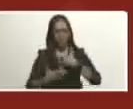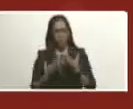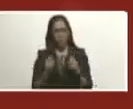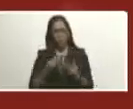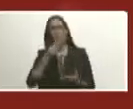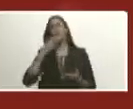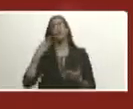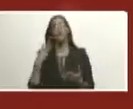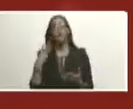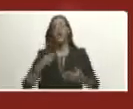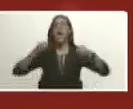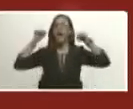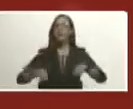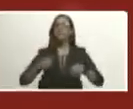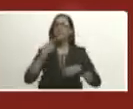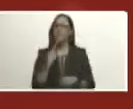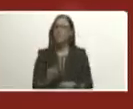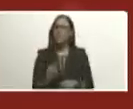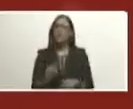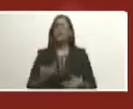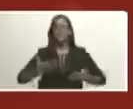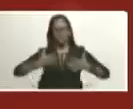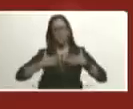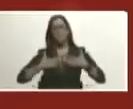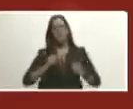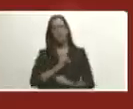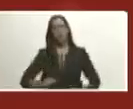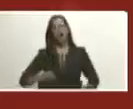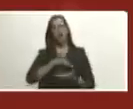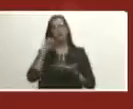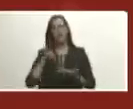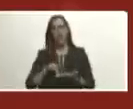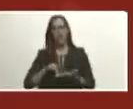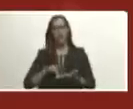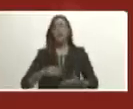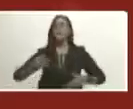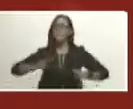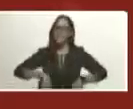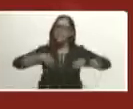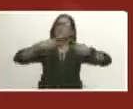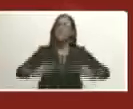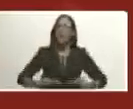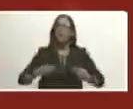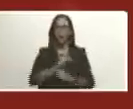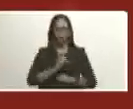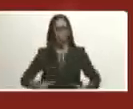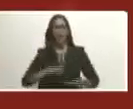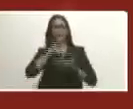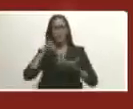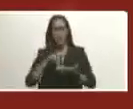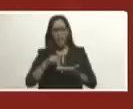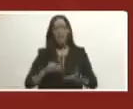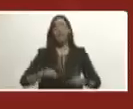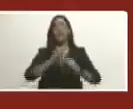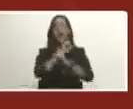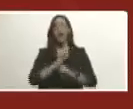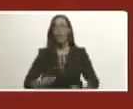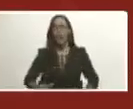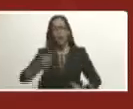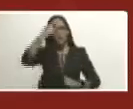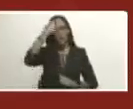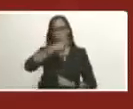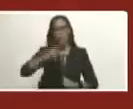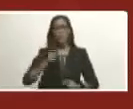orgulloso, así lo digo, de mi Guardia Nacional, mi nueva Guardia, la Guardia del Pueblo. Desde